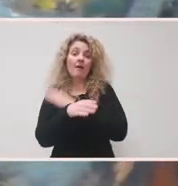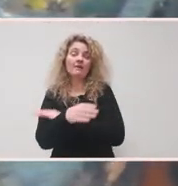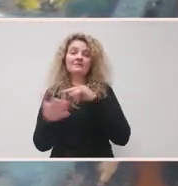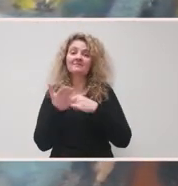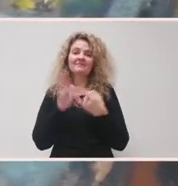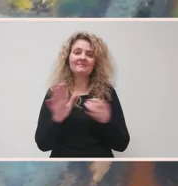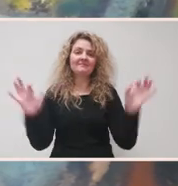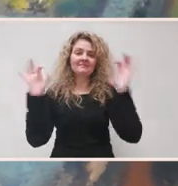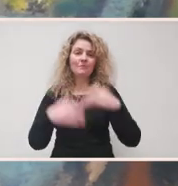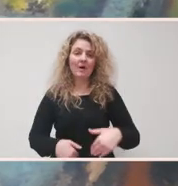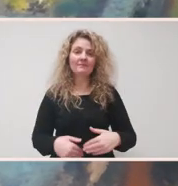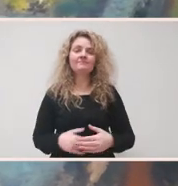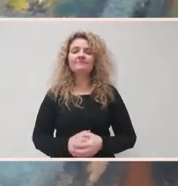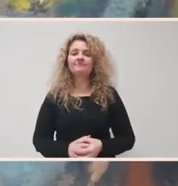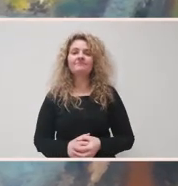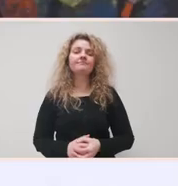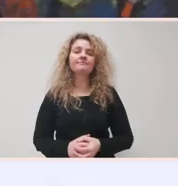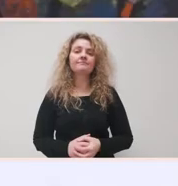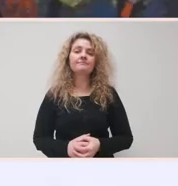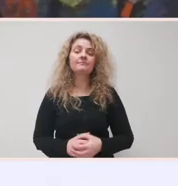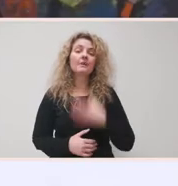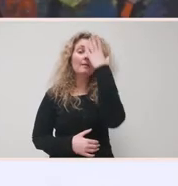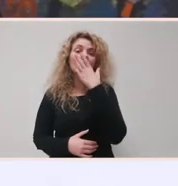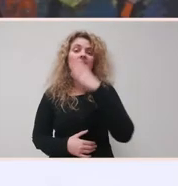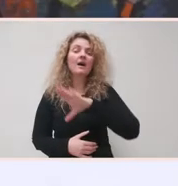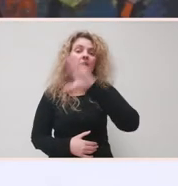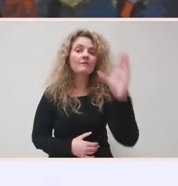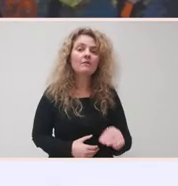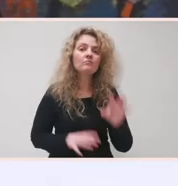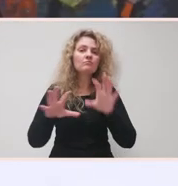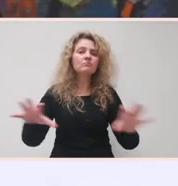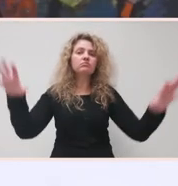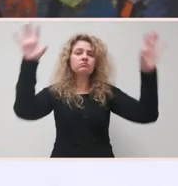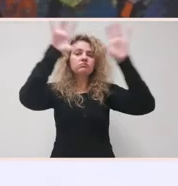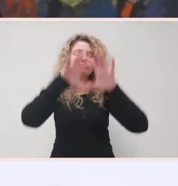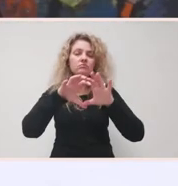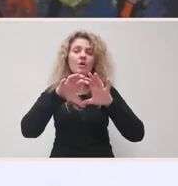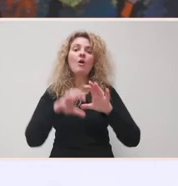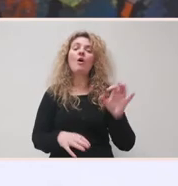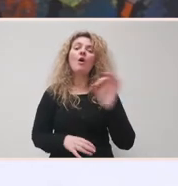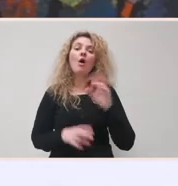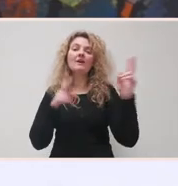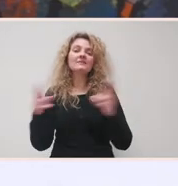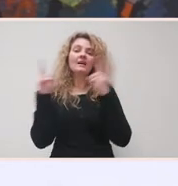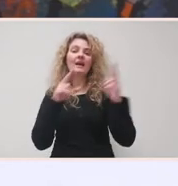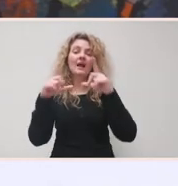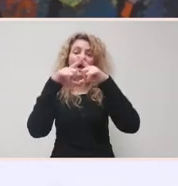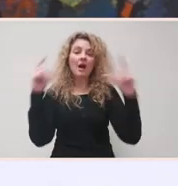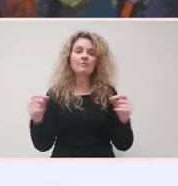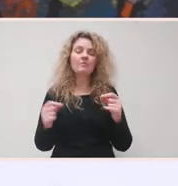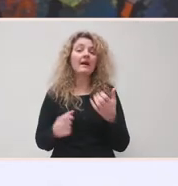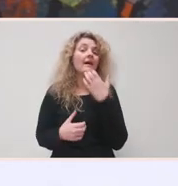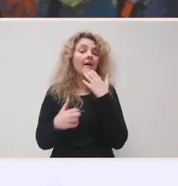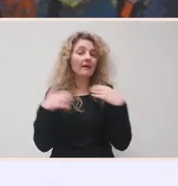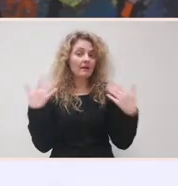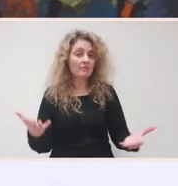Máscaras africanas, composición no espazo ou a serie de xaponesas son un bo exemplo, sendo a serie de xaponesas unha volta